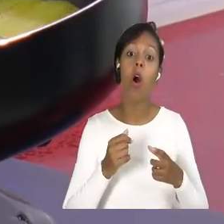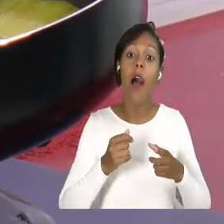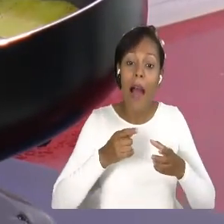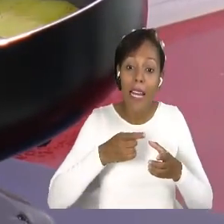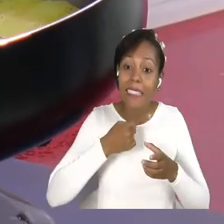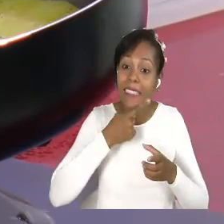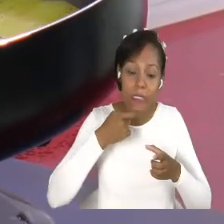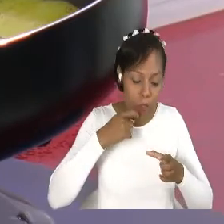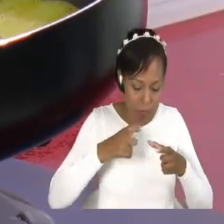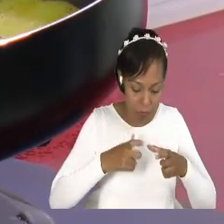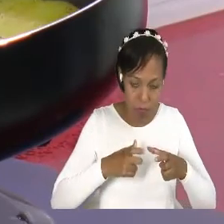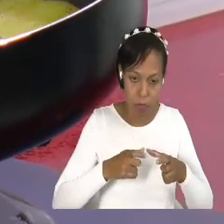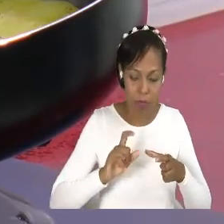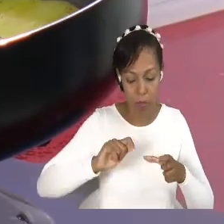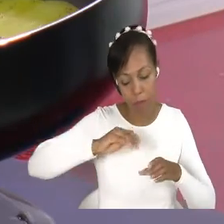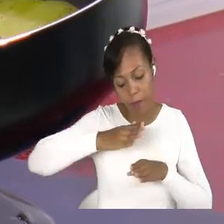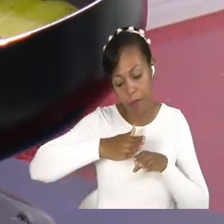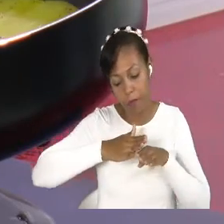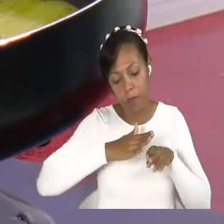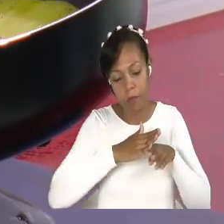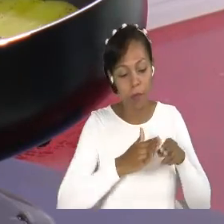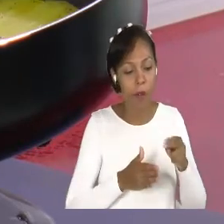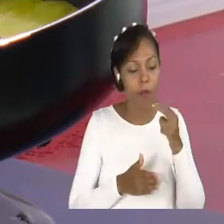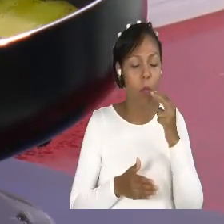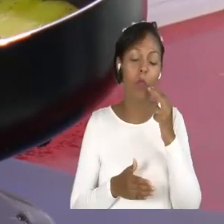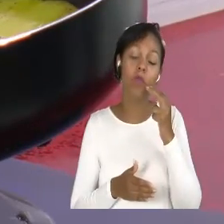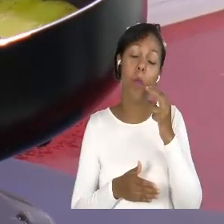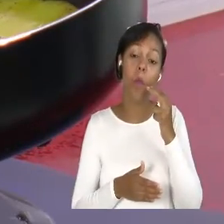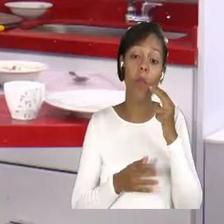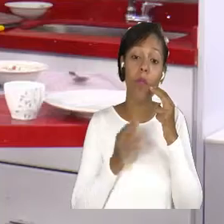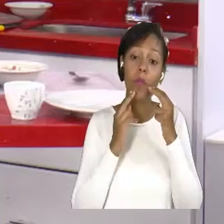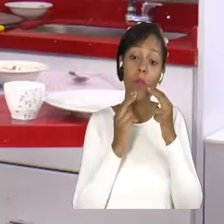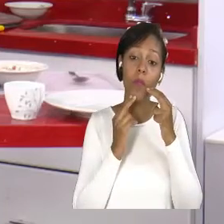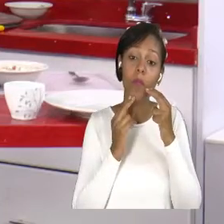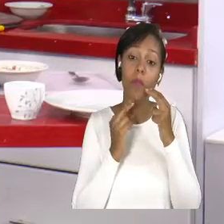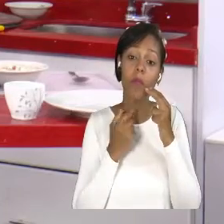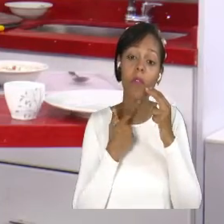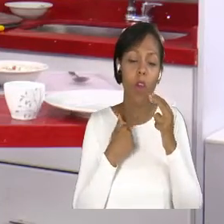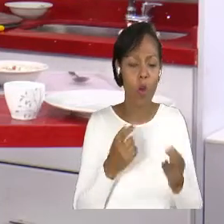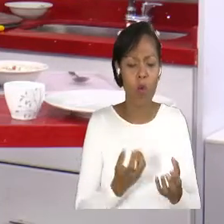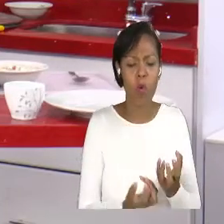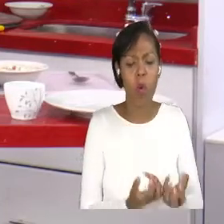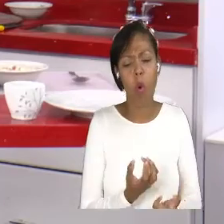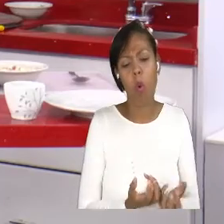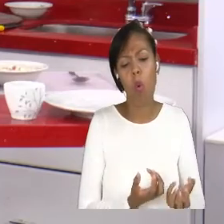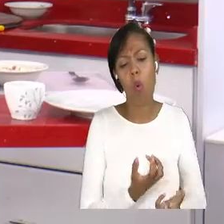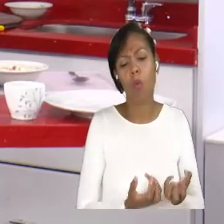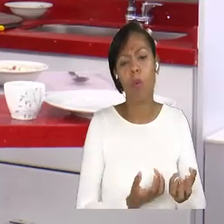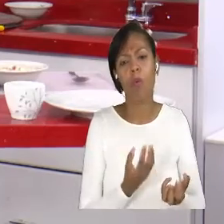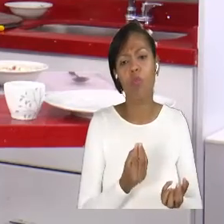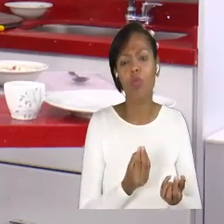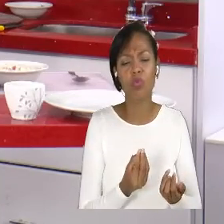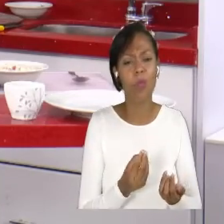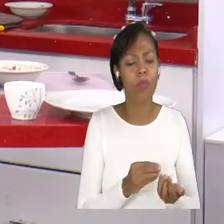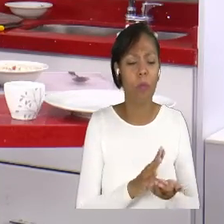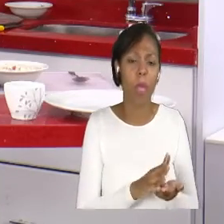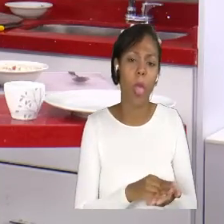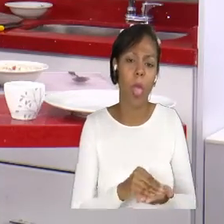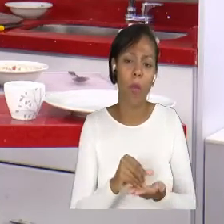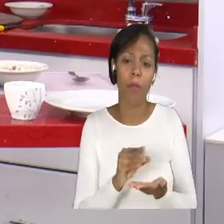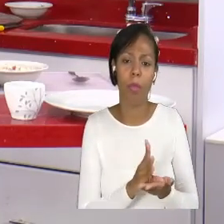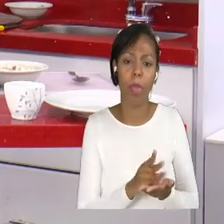consumamos, cuando lo probemos, los jugos queden en el producto. Ajá. Si dejo de pronto asar mucho, cocinar mucho, se va a volver una mermelada, lo que acabas de